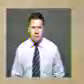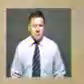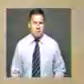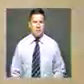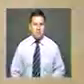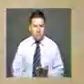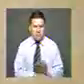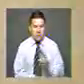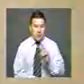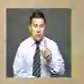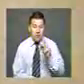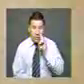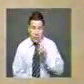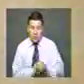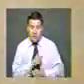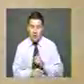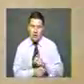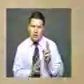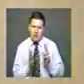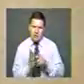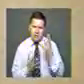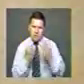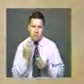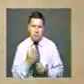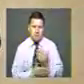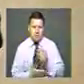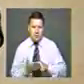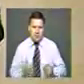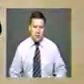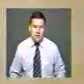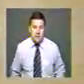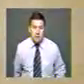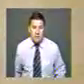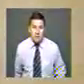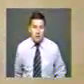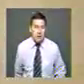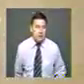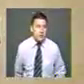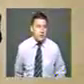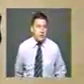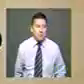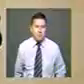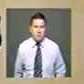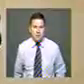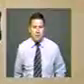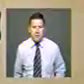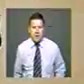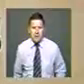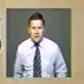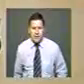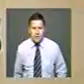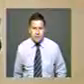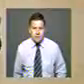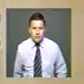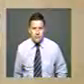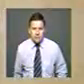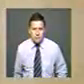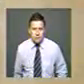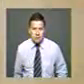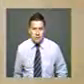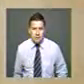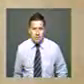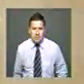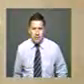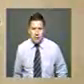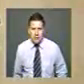Existe desde el 21 de junio de 2013 un nuevo contrato denominado contrato solemne de parejas o familias homosexuales, pero